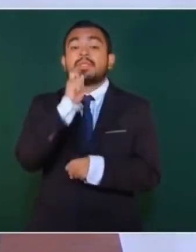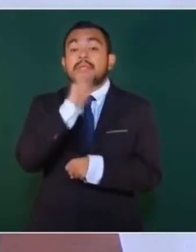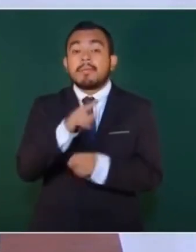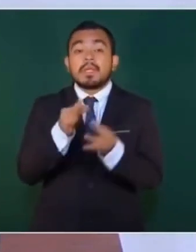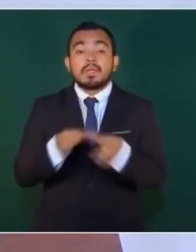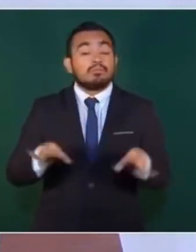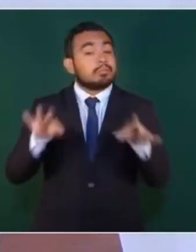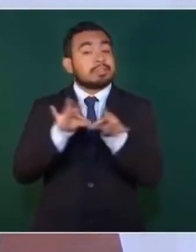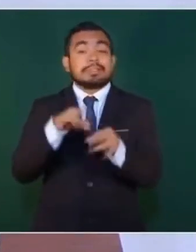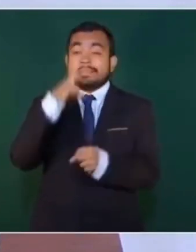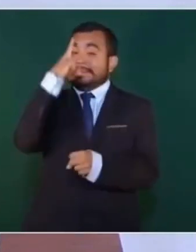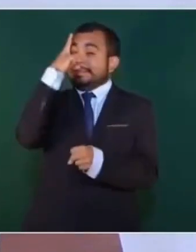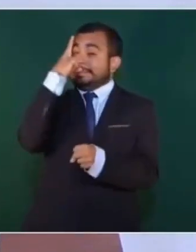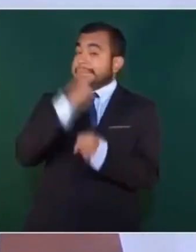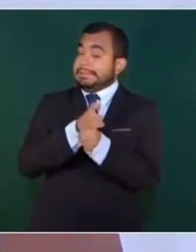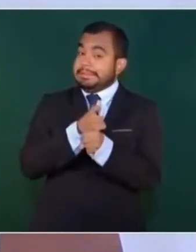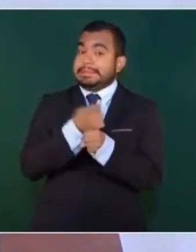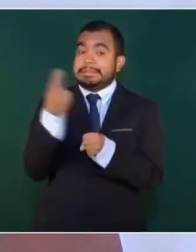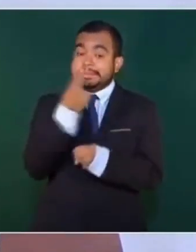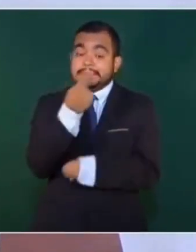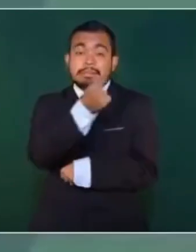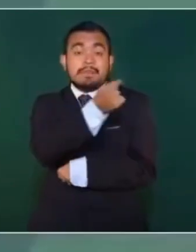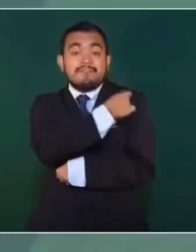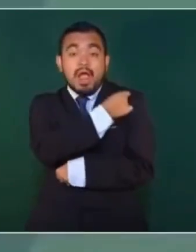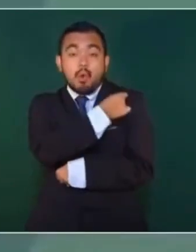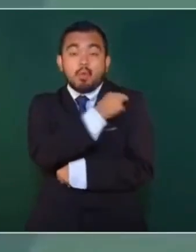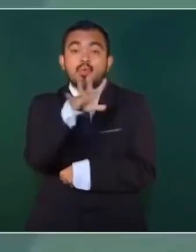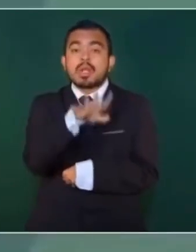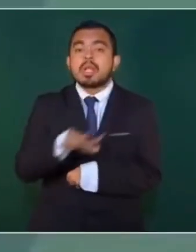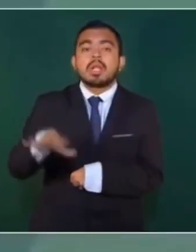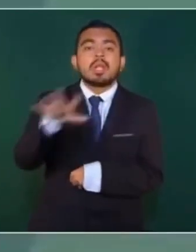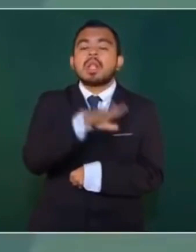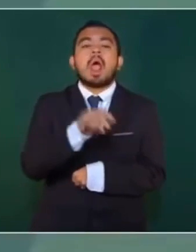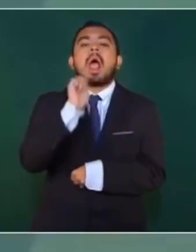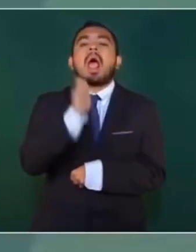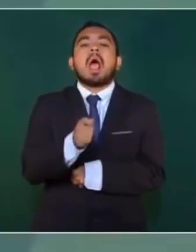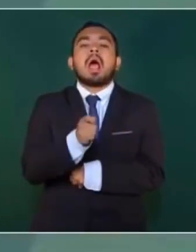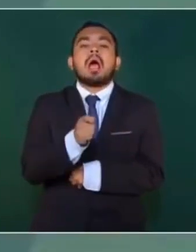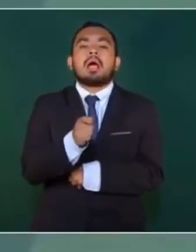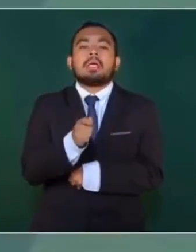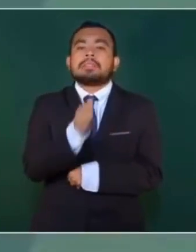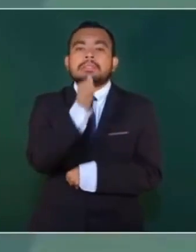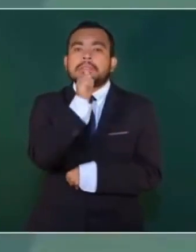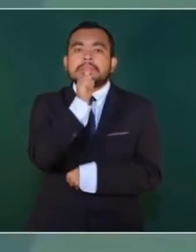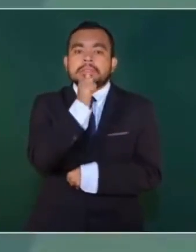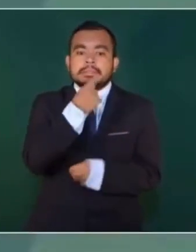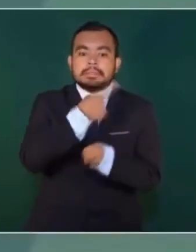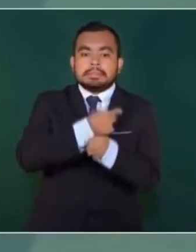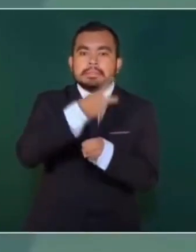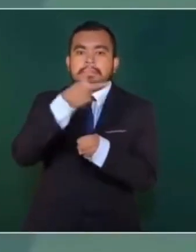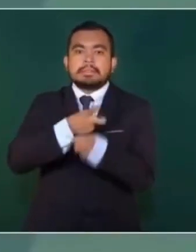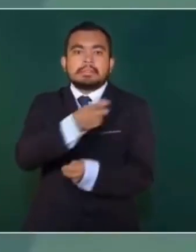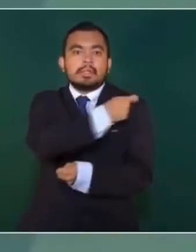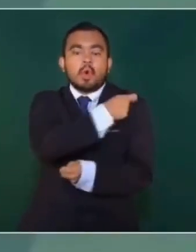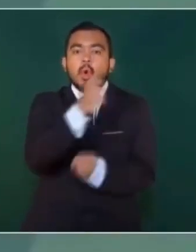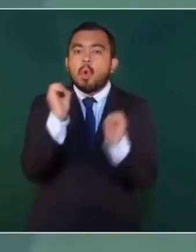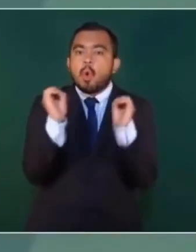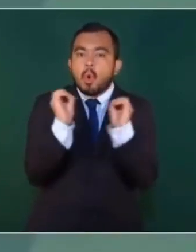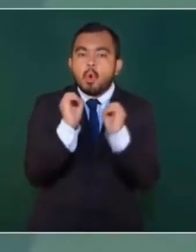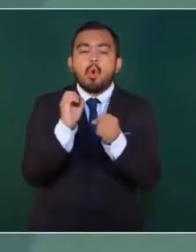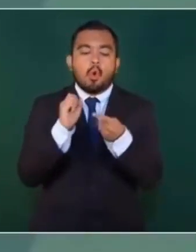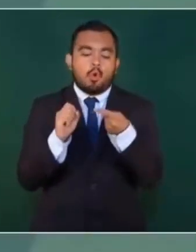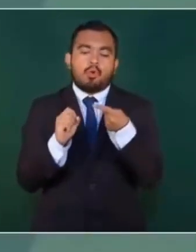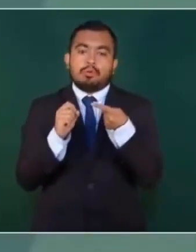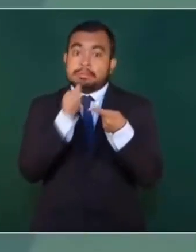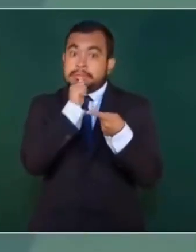de la cobertura de vacunación en personas que no han tenido el esquema primario o personas que no lo han completado, personas que